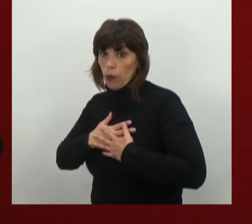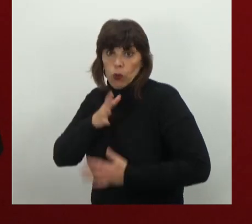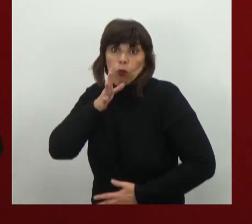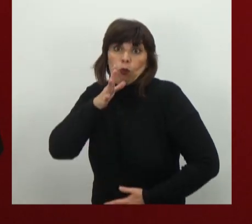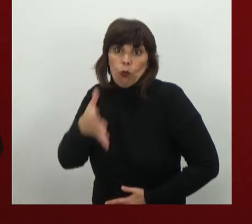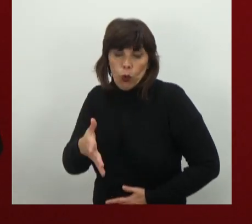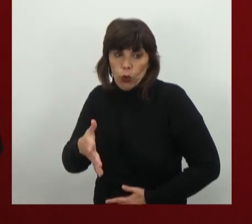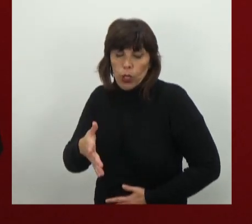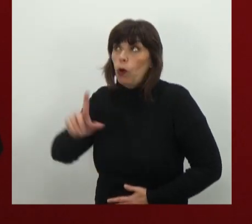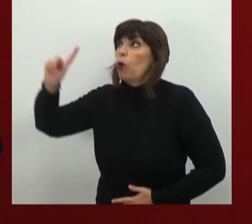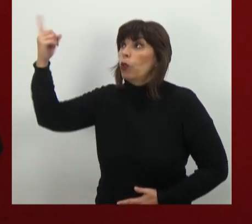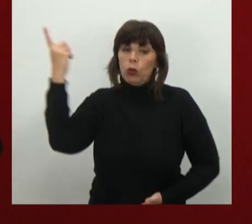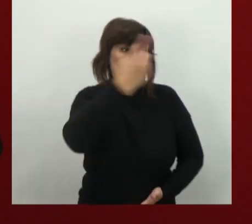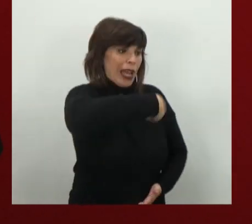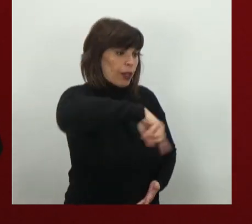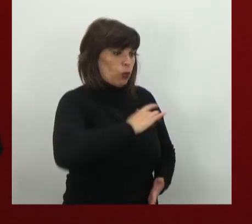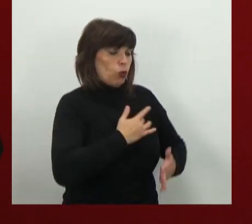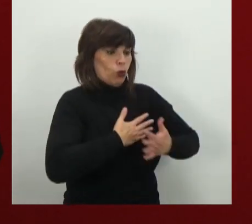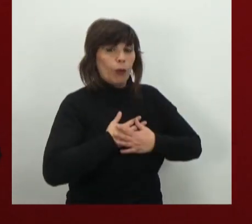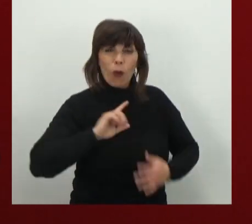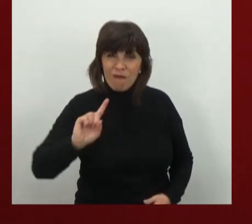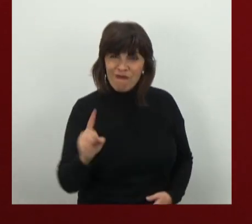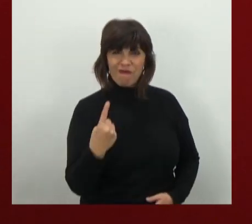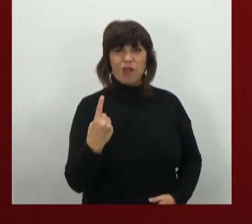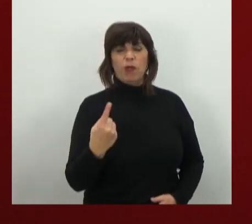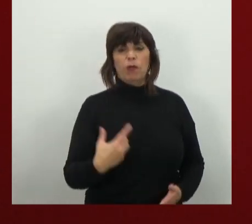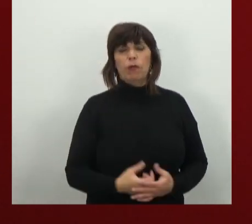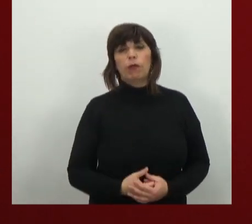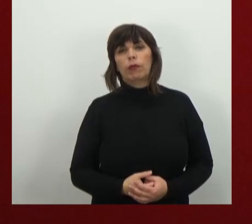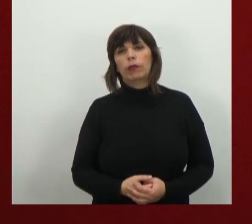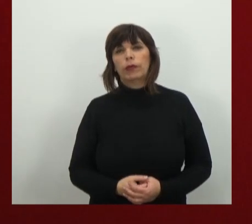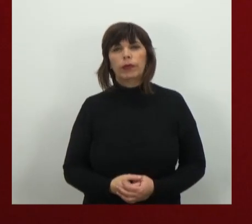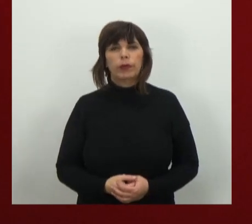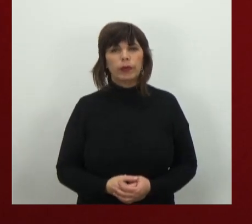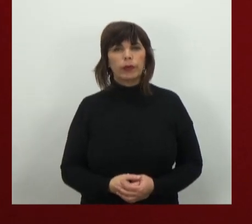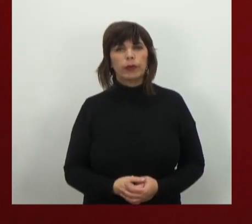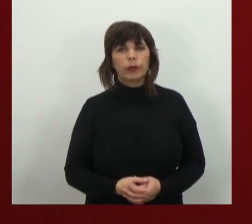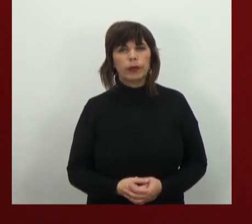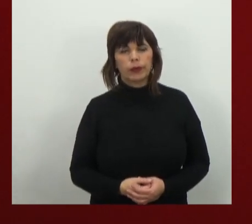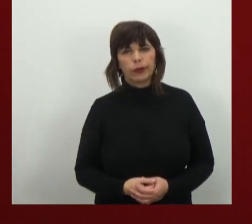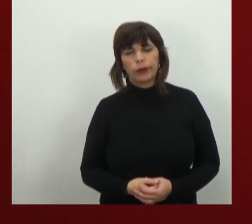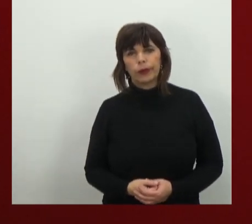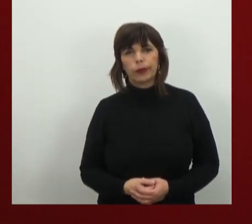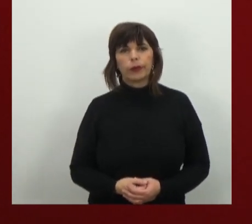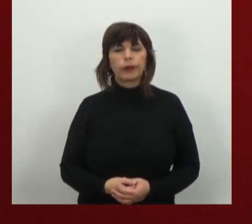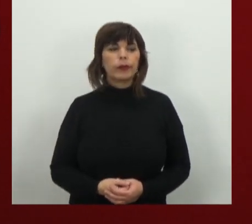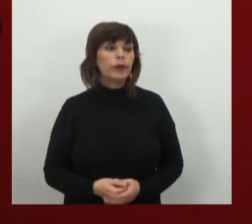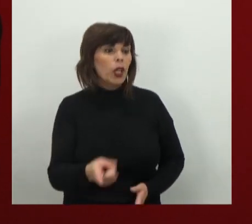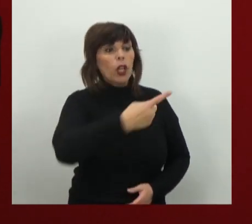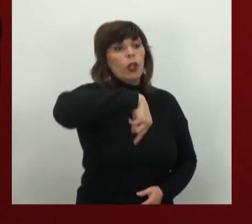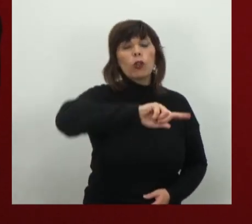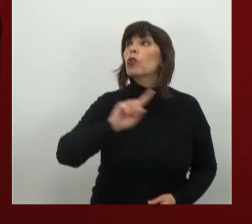nos amó primero. ¿Sabes, querido? Importante no es nuestro amor a Él.